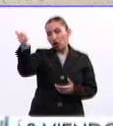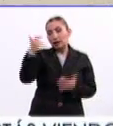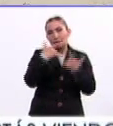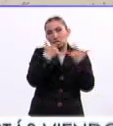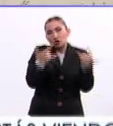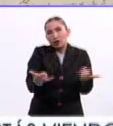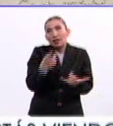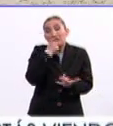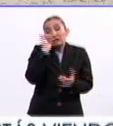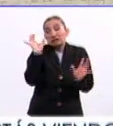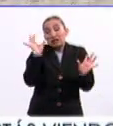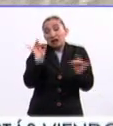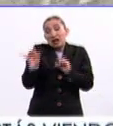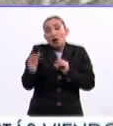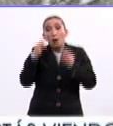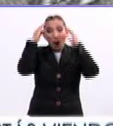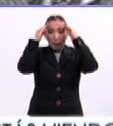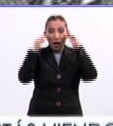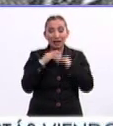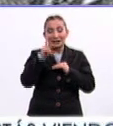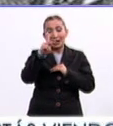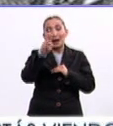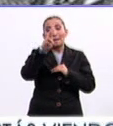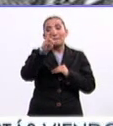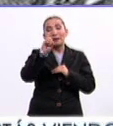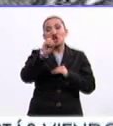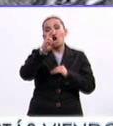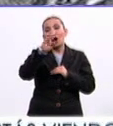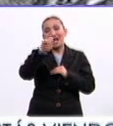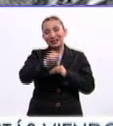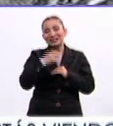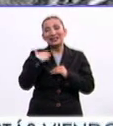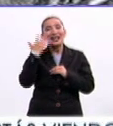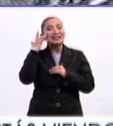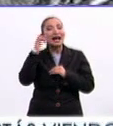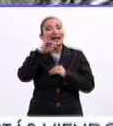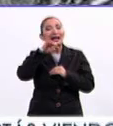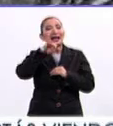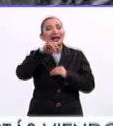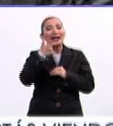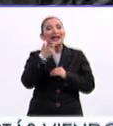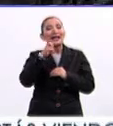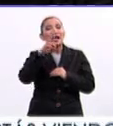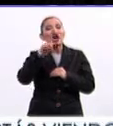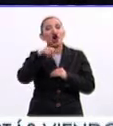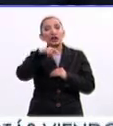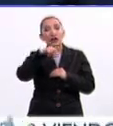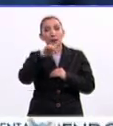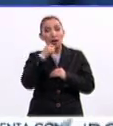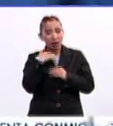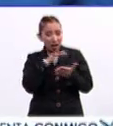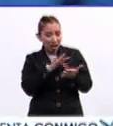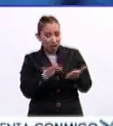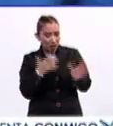ejemplo, las monjas prioras del convento de San Jerónimo que pensaban que leer era cosa de Inquisición. Dice, incluso una me